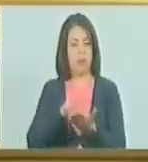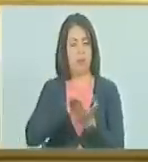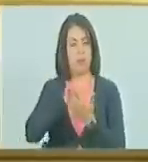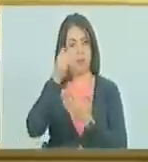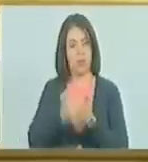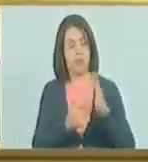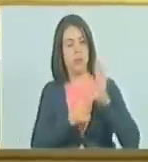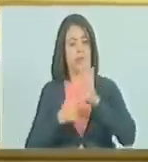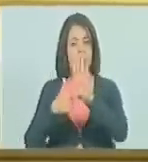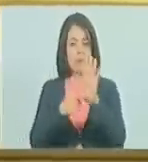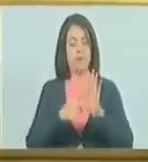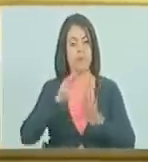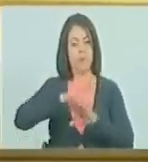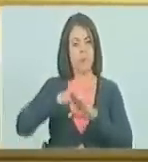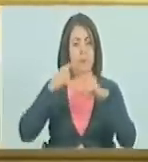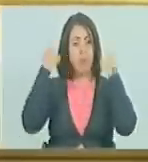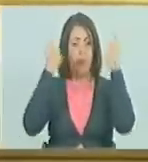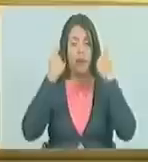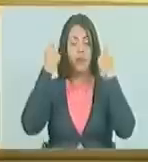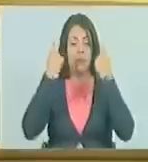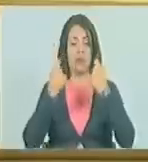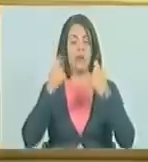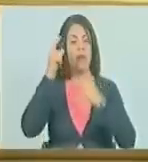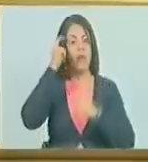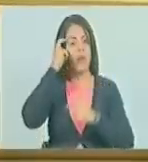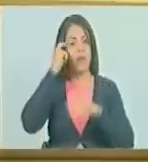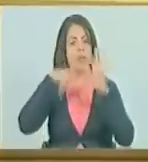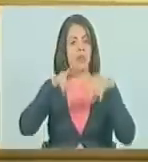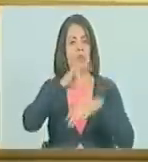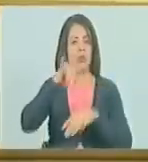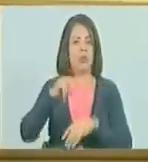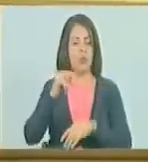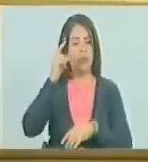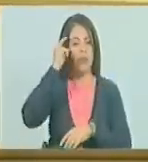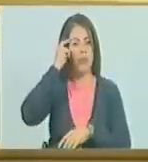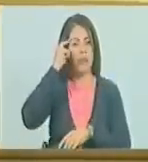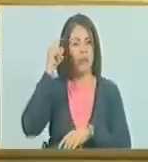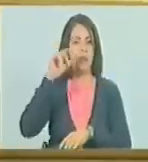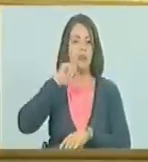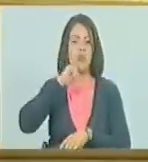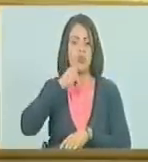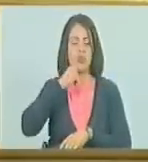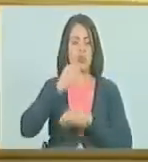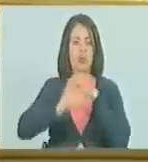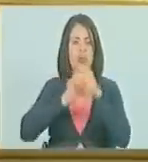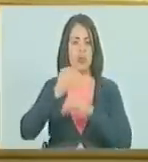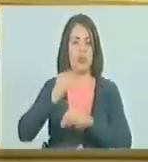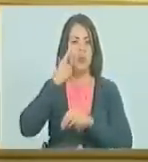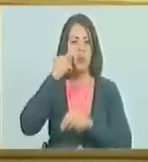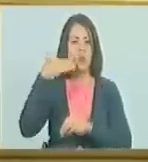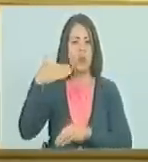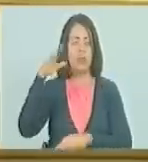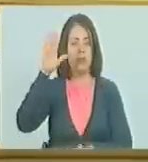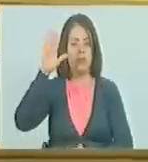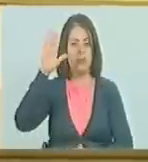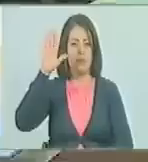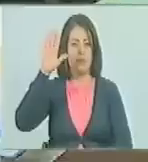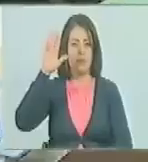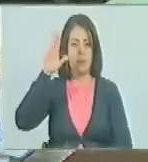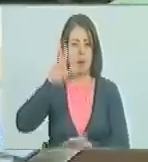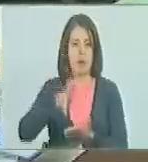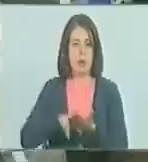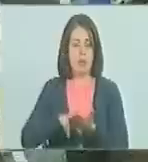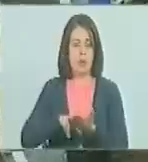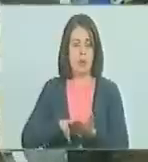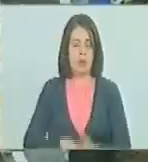proyecto presentado con motivo de celebrarse el día 12 de junio, el día de Rusia, sírvanse a manifestar con la señal de costumbre.